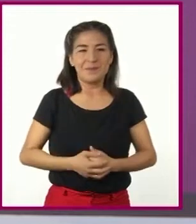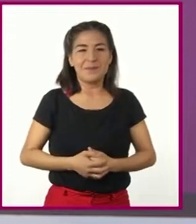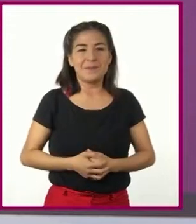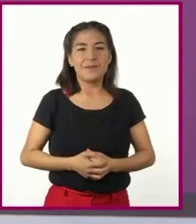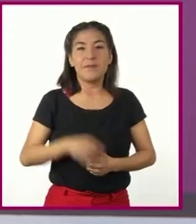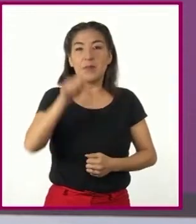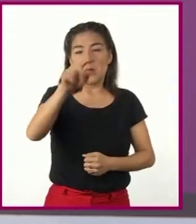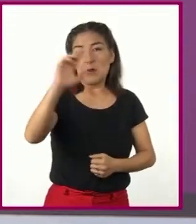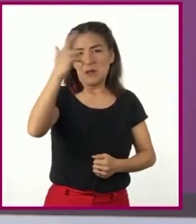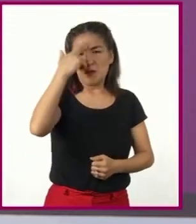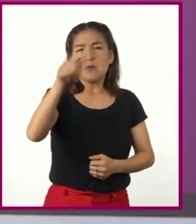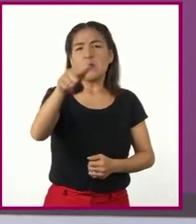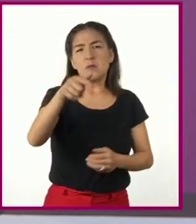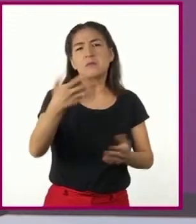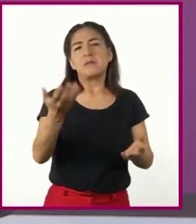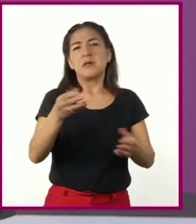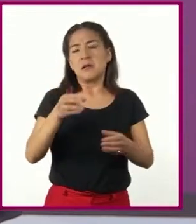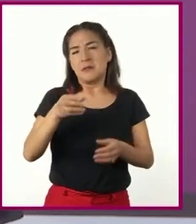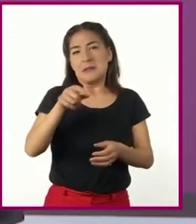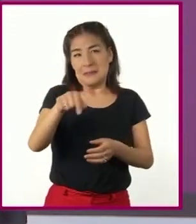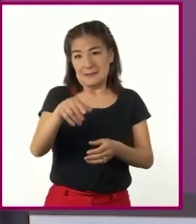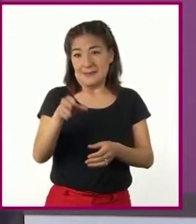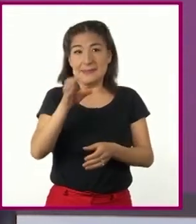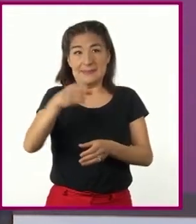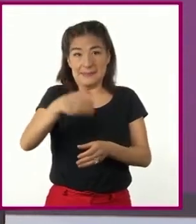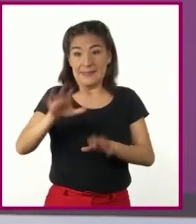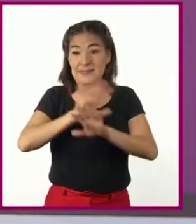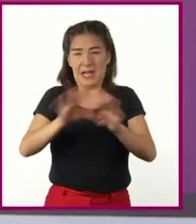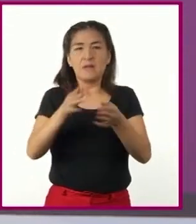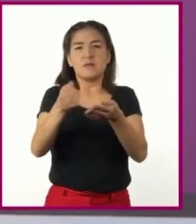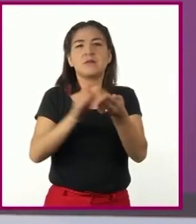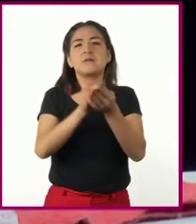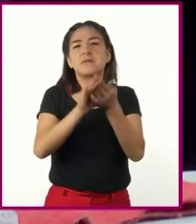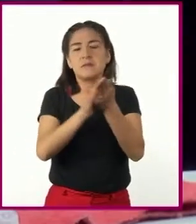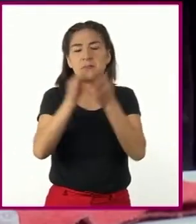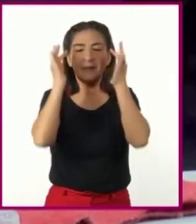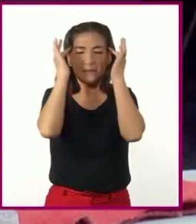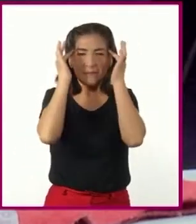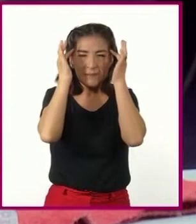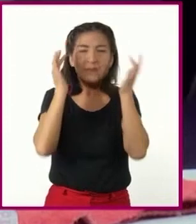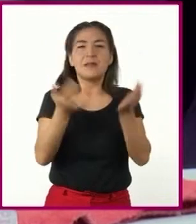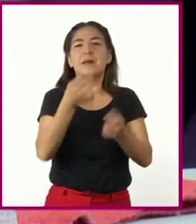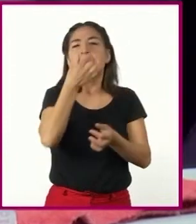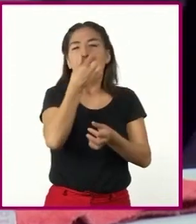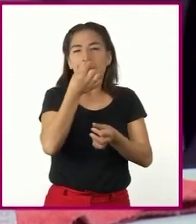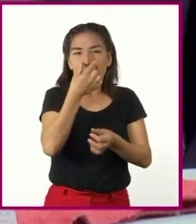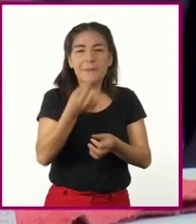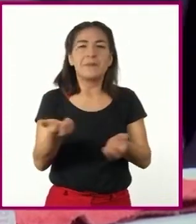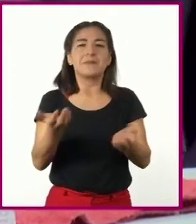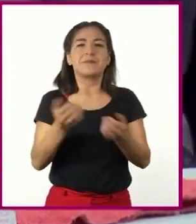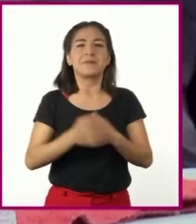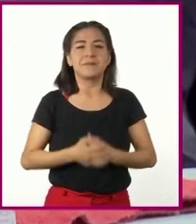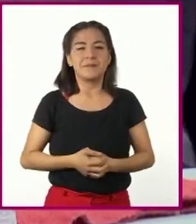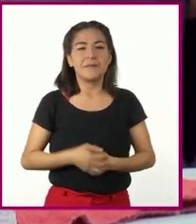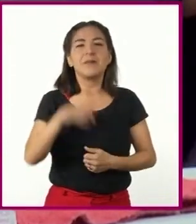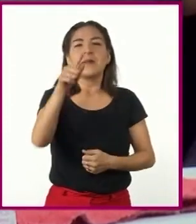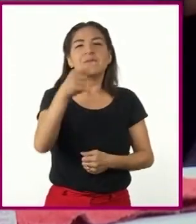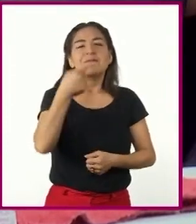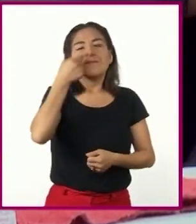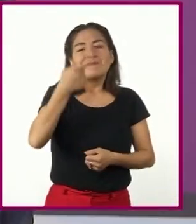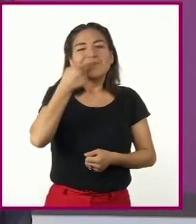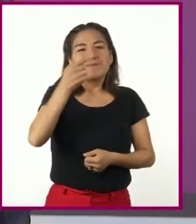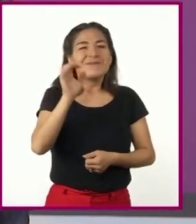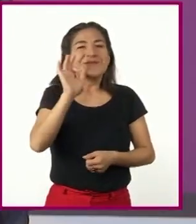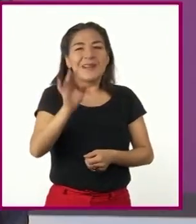Recuerden que esto lo pueden frotar en las sienes, en las manos, en la nariz y percibir los aromas